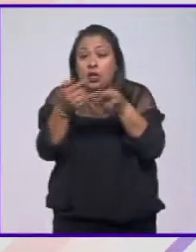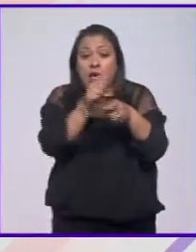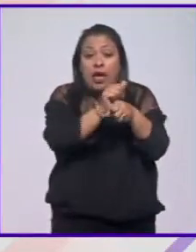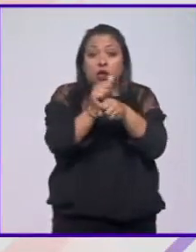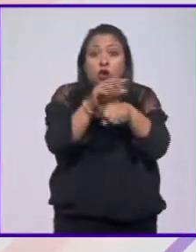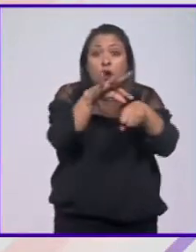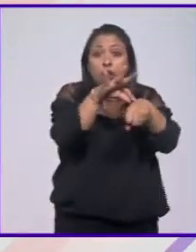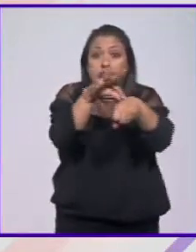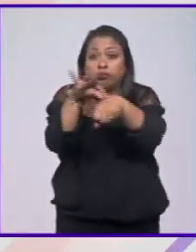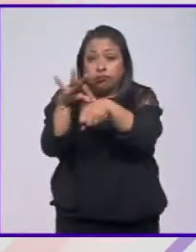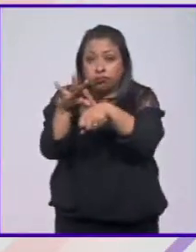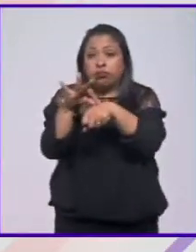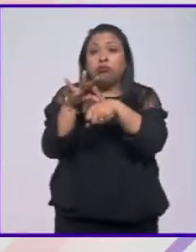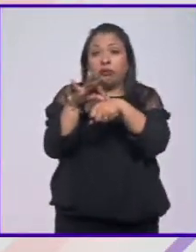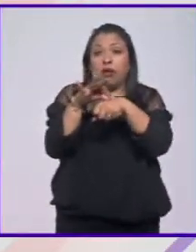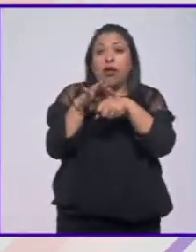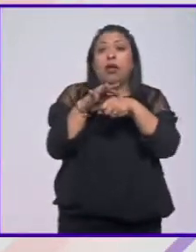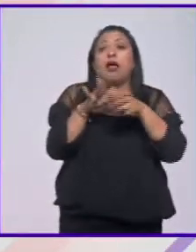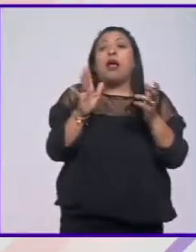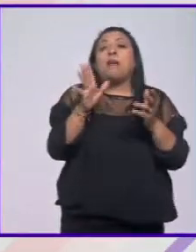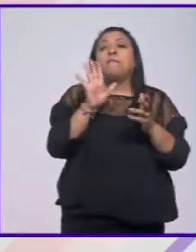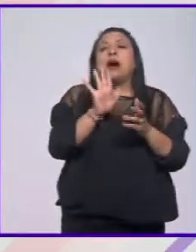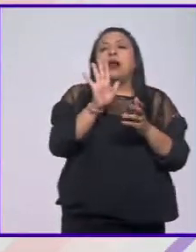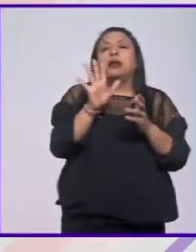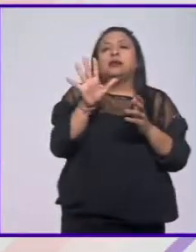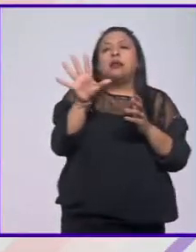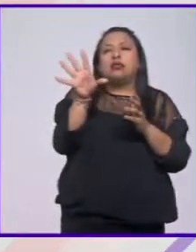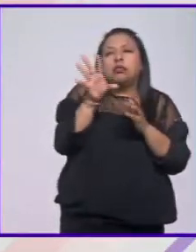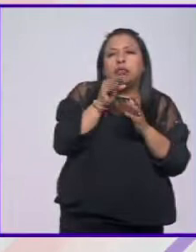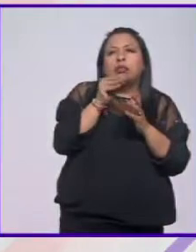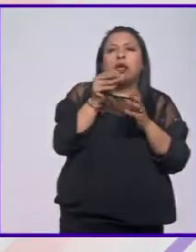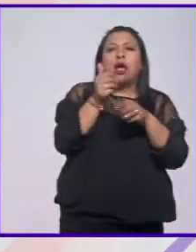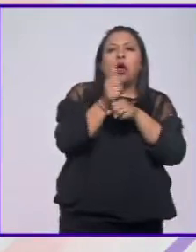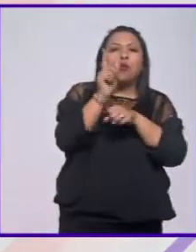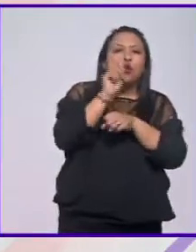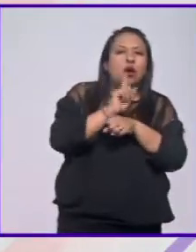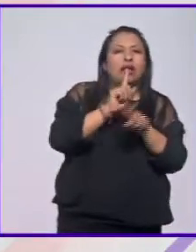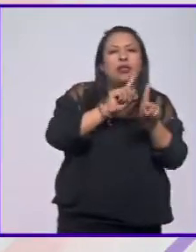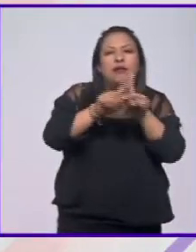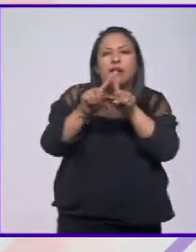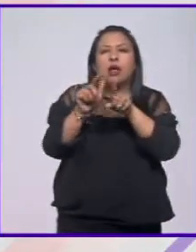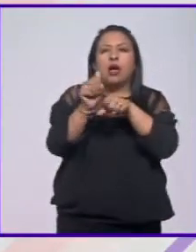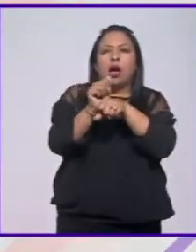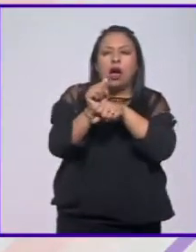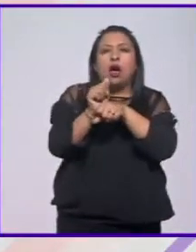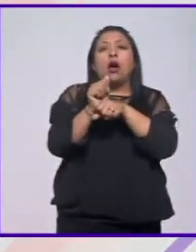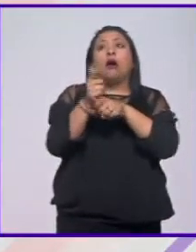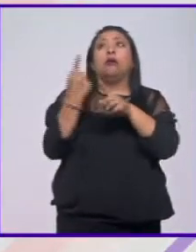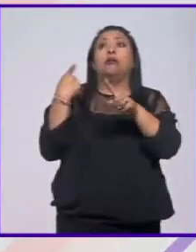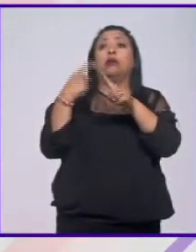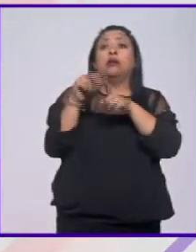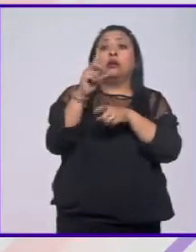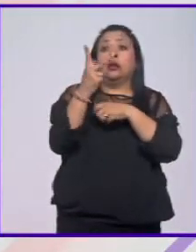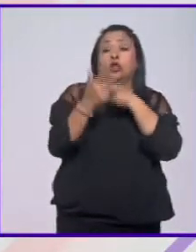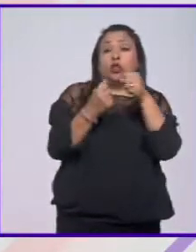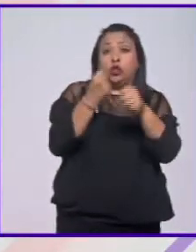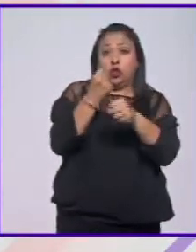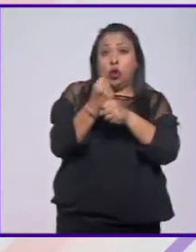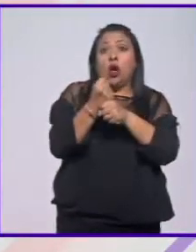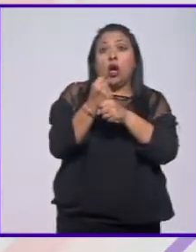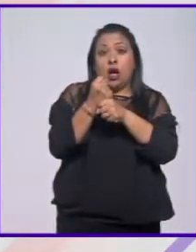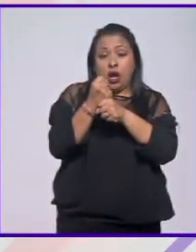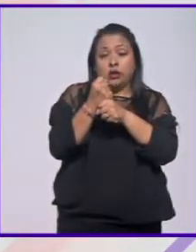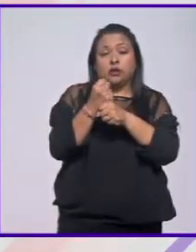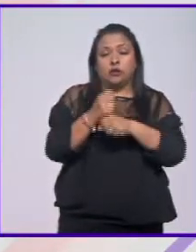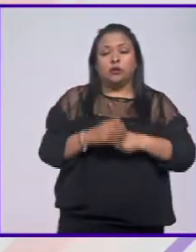vivencia, no con ellos. Son una serie de retratos con actrices, actores diversos, desde hace 38 años, ¿no?, que yo abracé